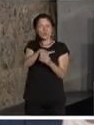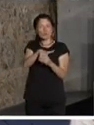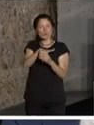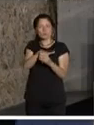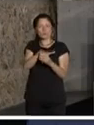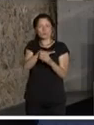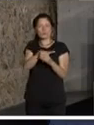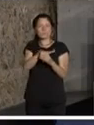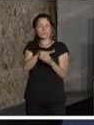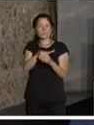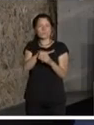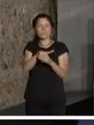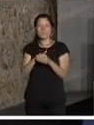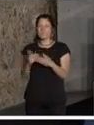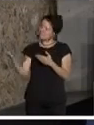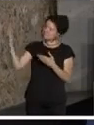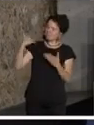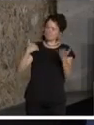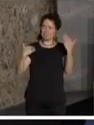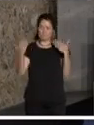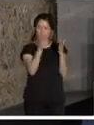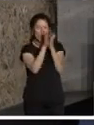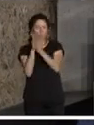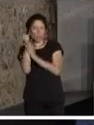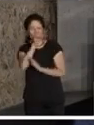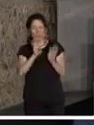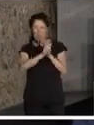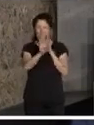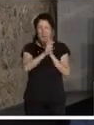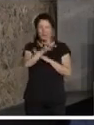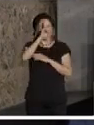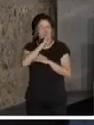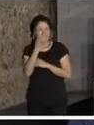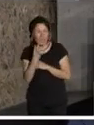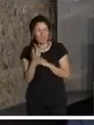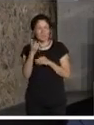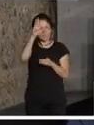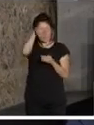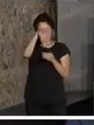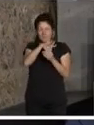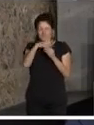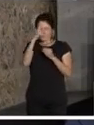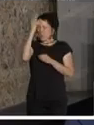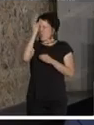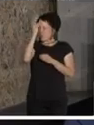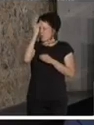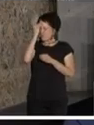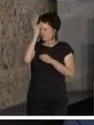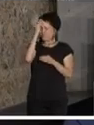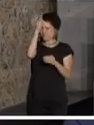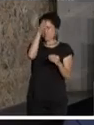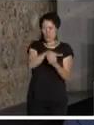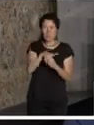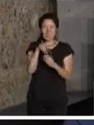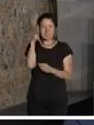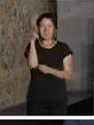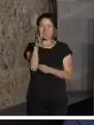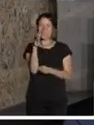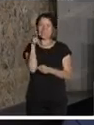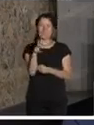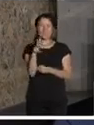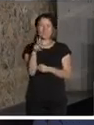y que traigáis votos que recordéis y votéis con memoria los derechos